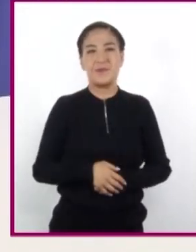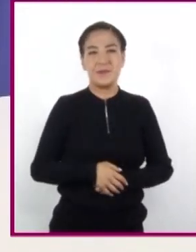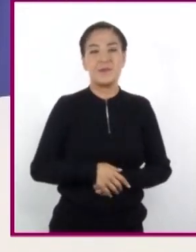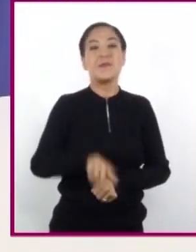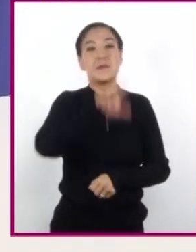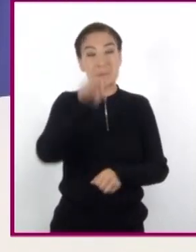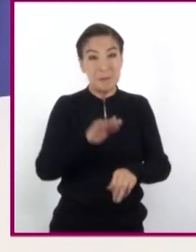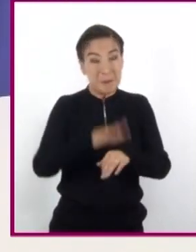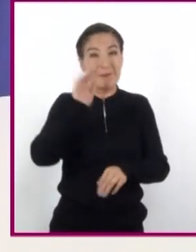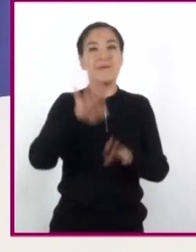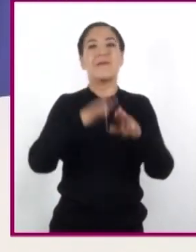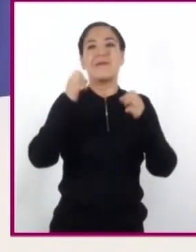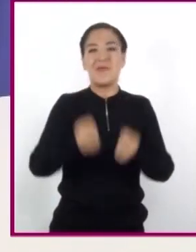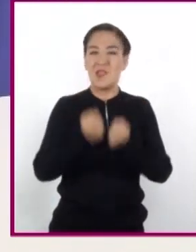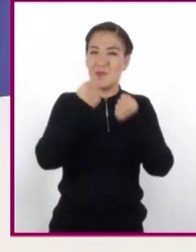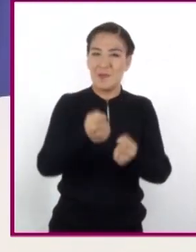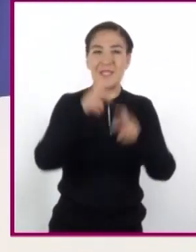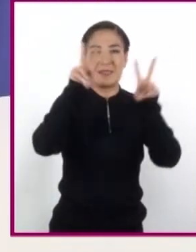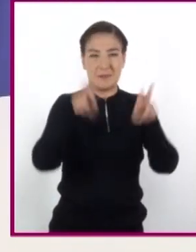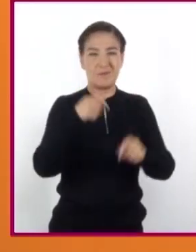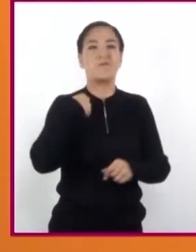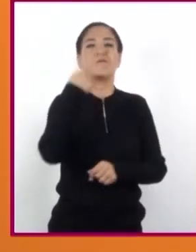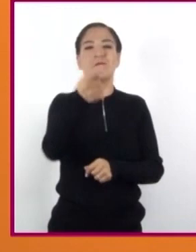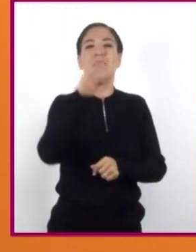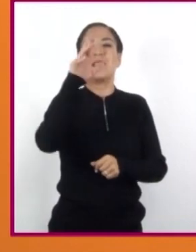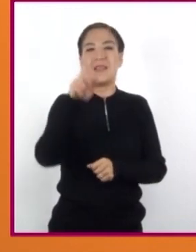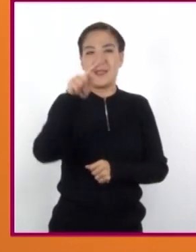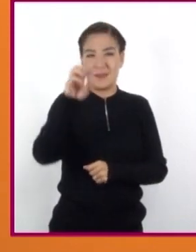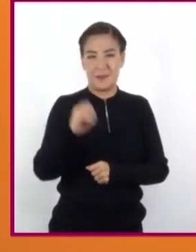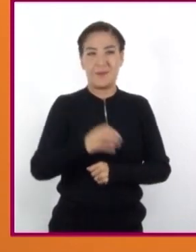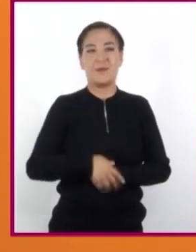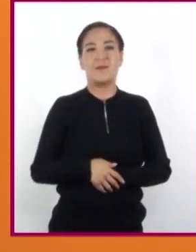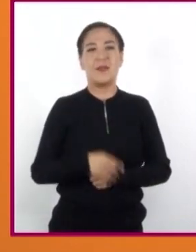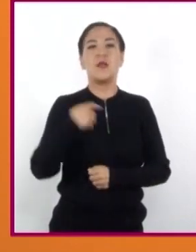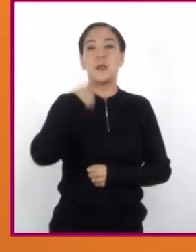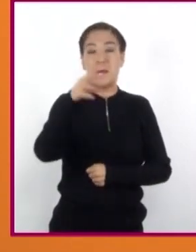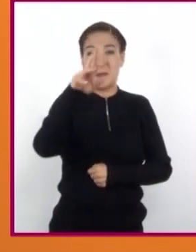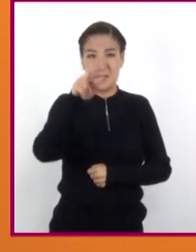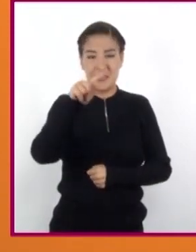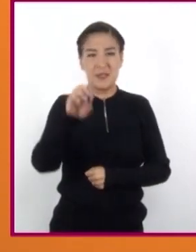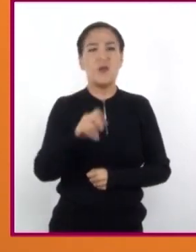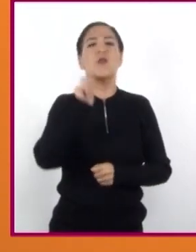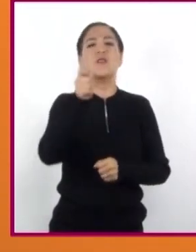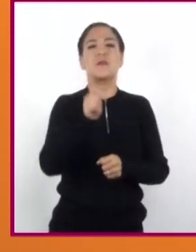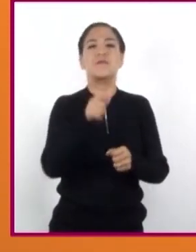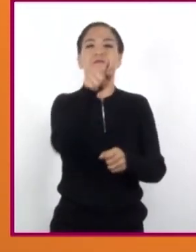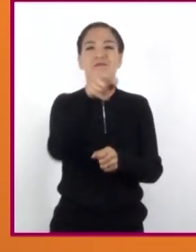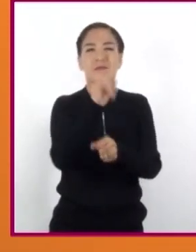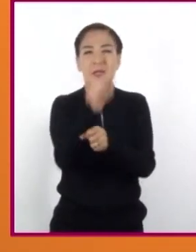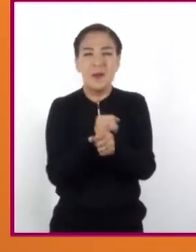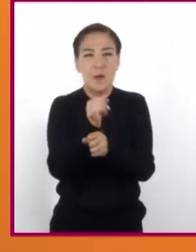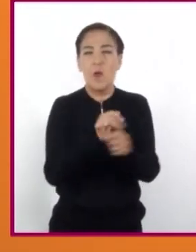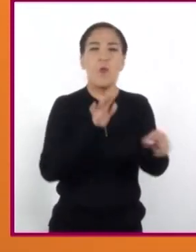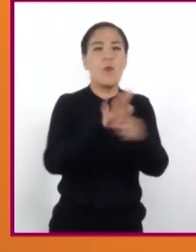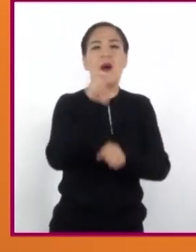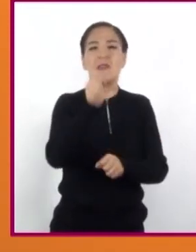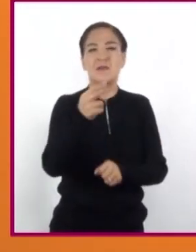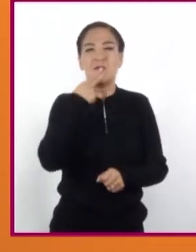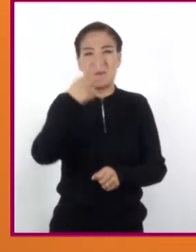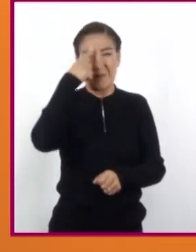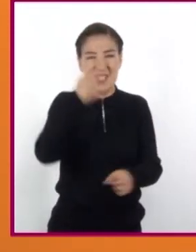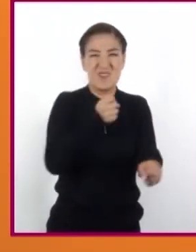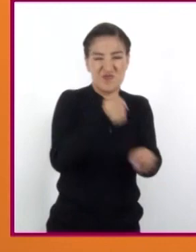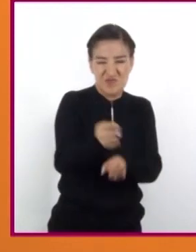reforzar aún más el tema, les tengo un reto. Los reto a que indaguen qué instrumentos de tortura utilizaba el